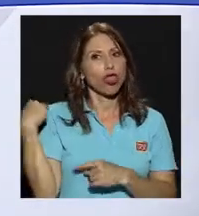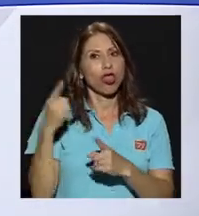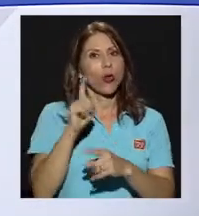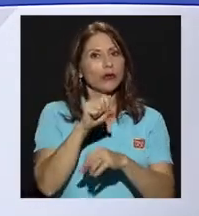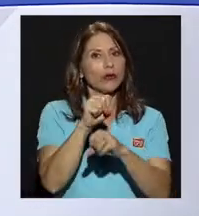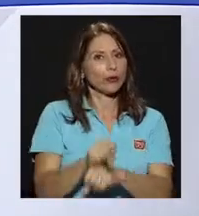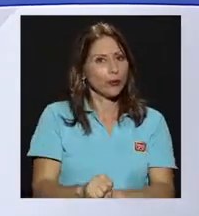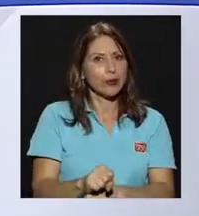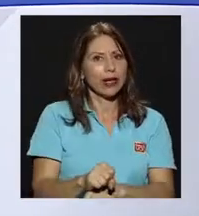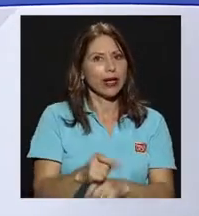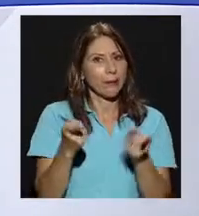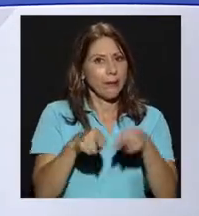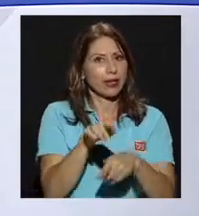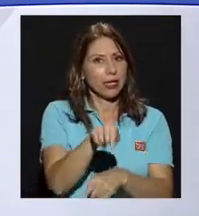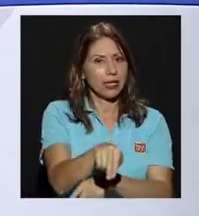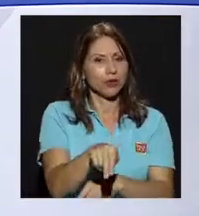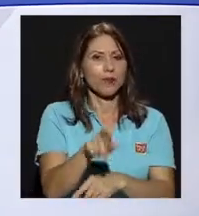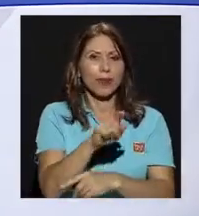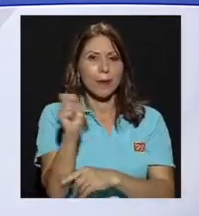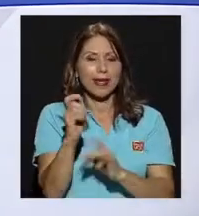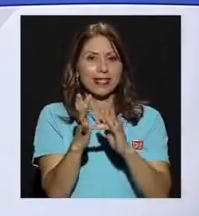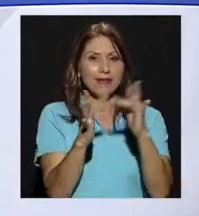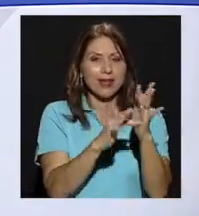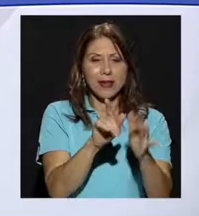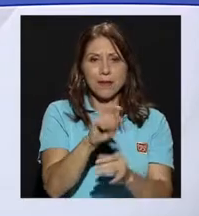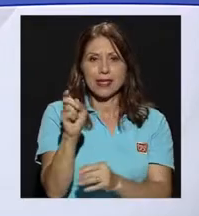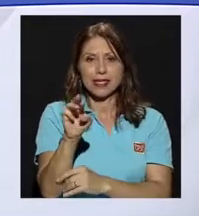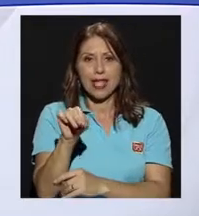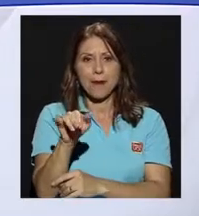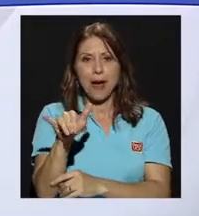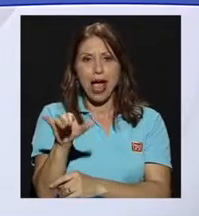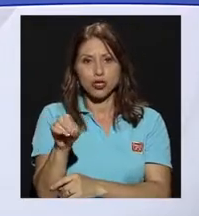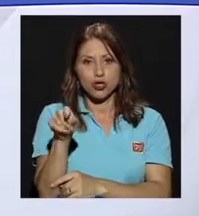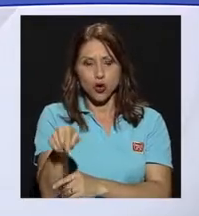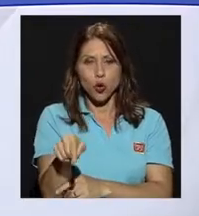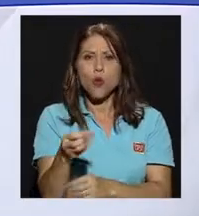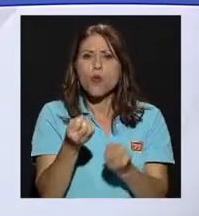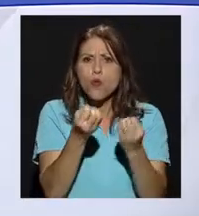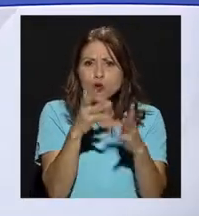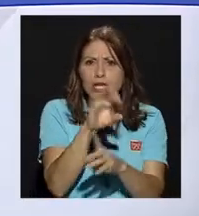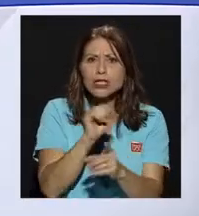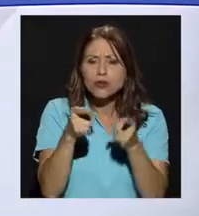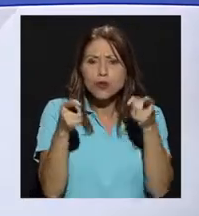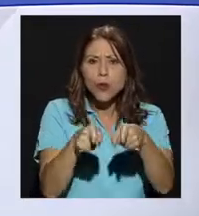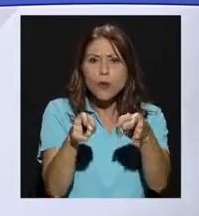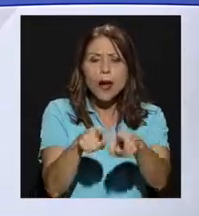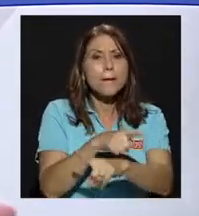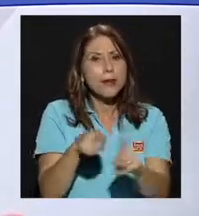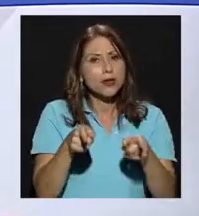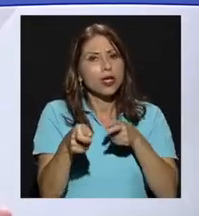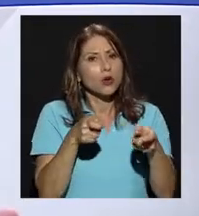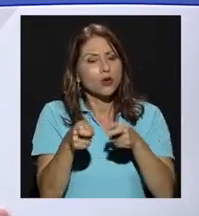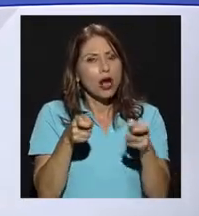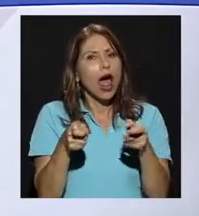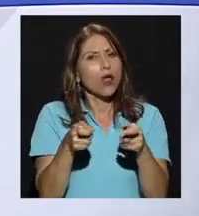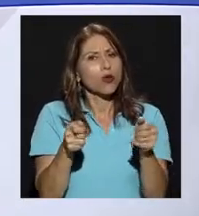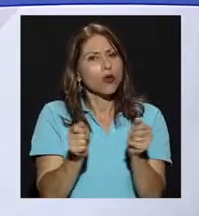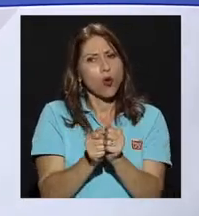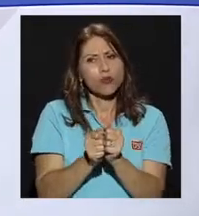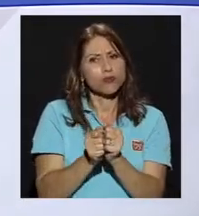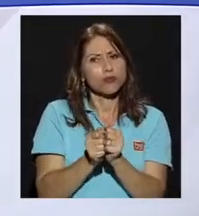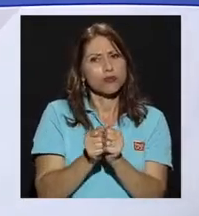atípico durante el mes de abril y mayo la cantidad de incidentes, pero es algo que se ha controlado a partir de